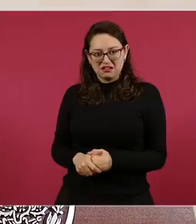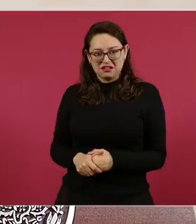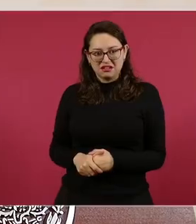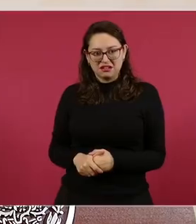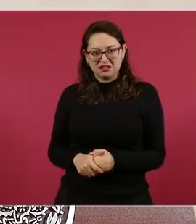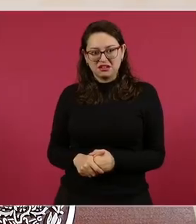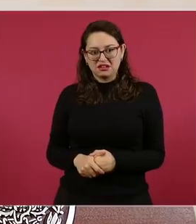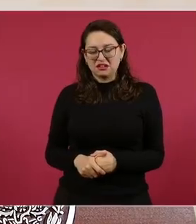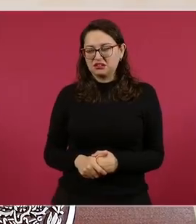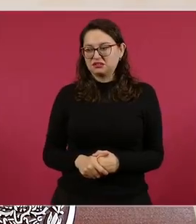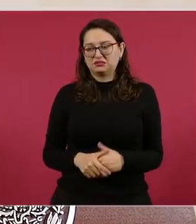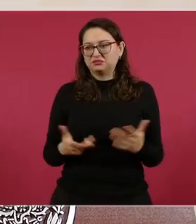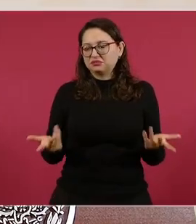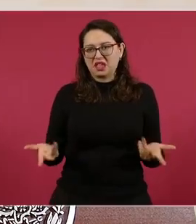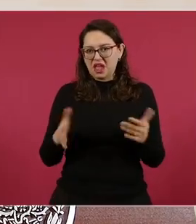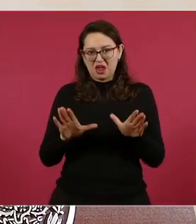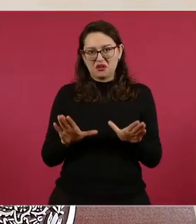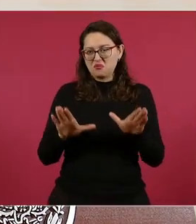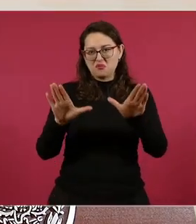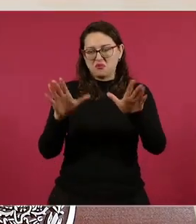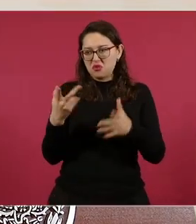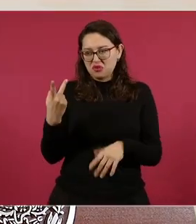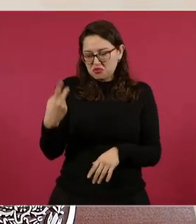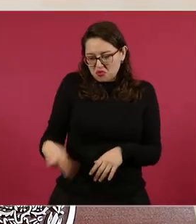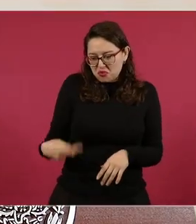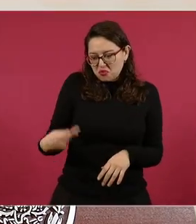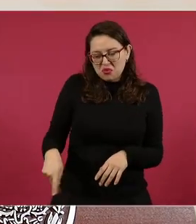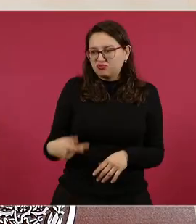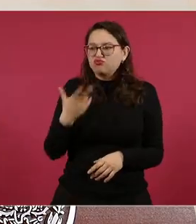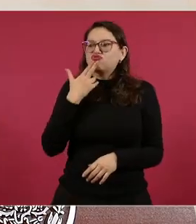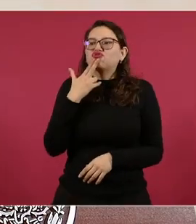los aviones de Mexicana o de Aeroméxico.